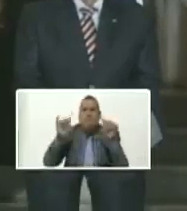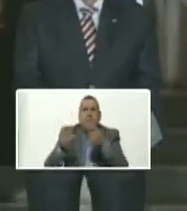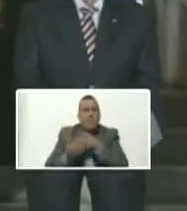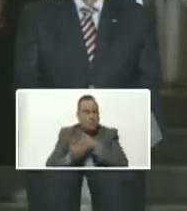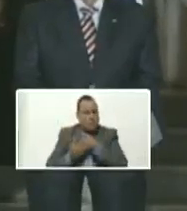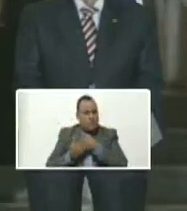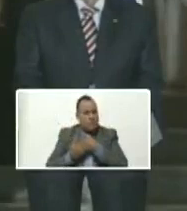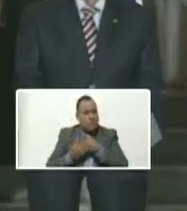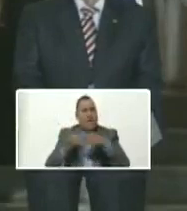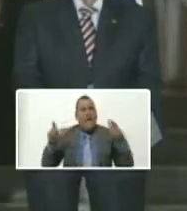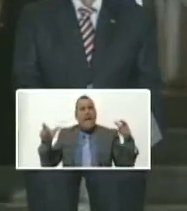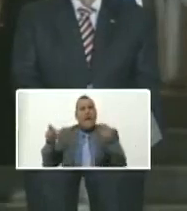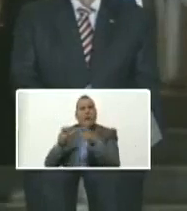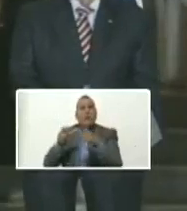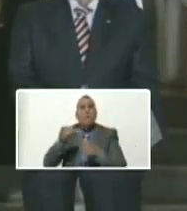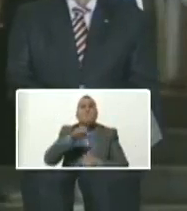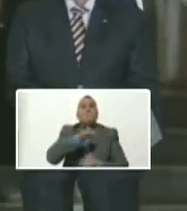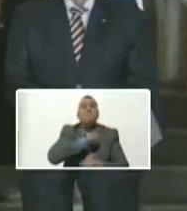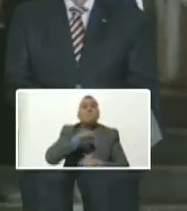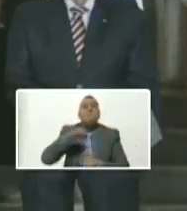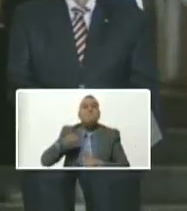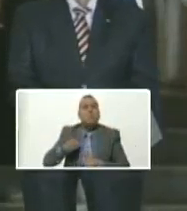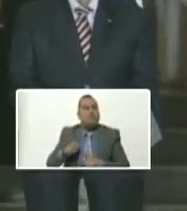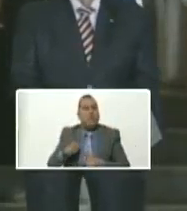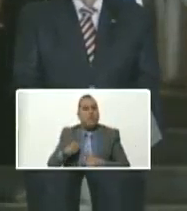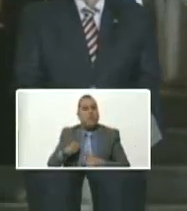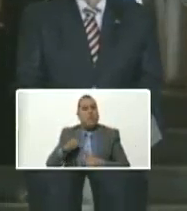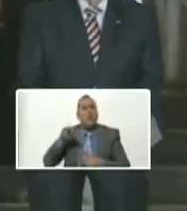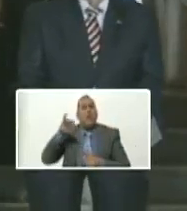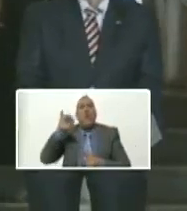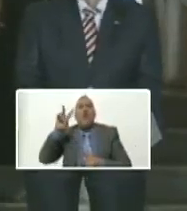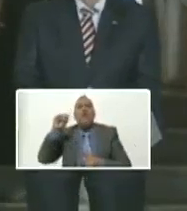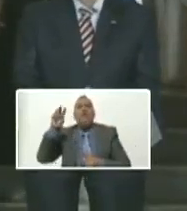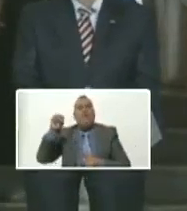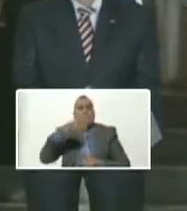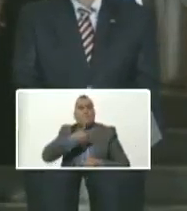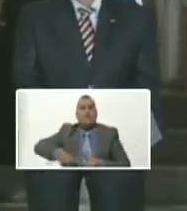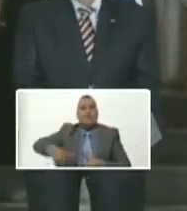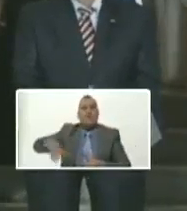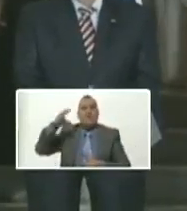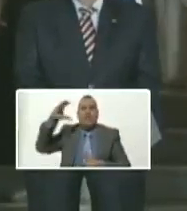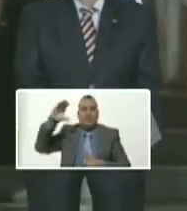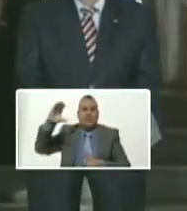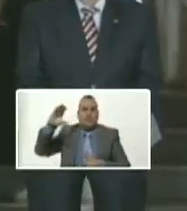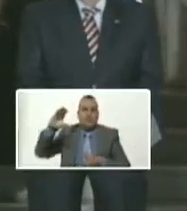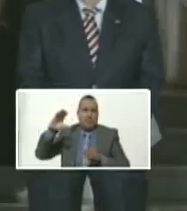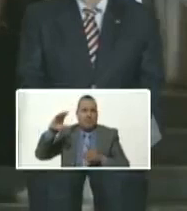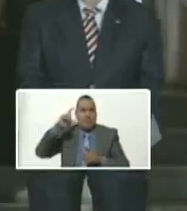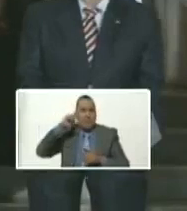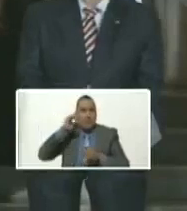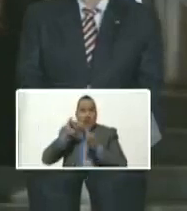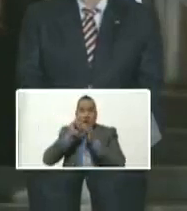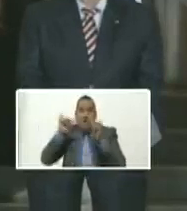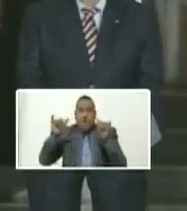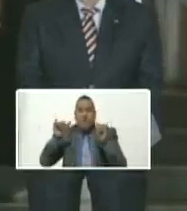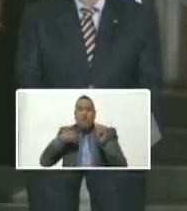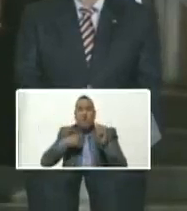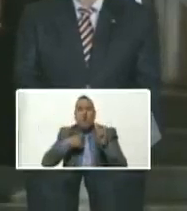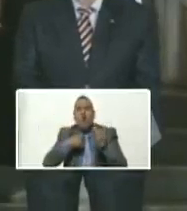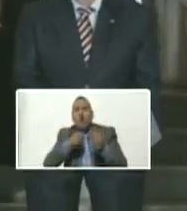es que la reunión privada con Iván Duque, ya creo que esta información se está filtrando en los medios